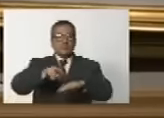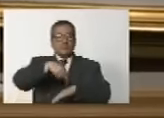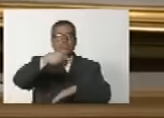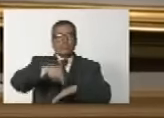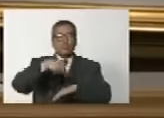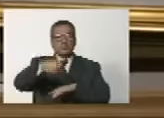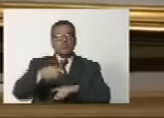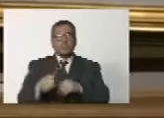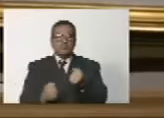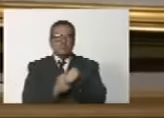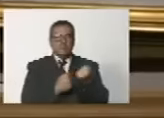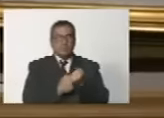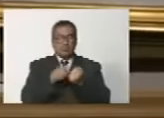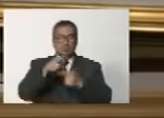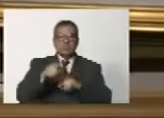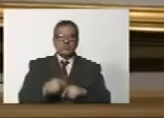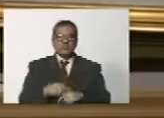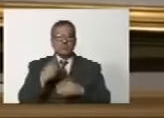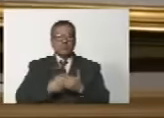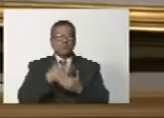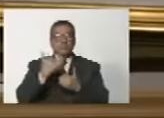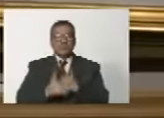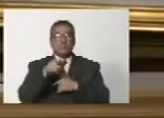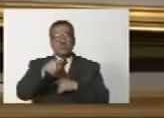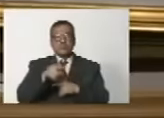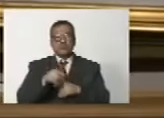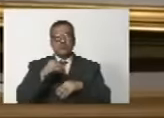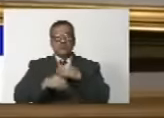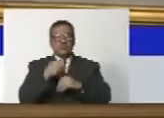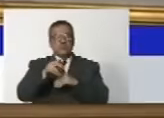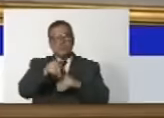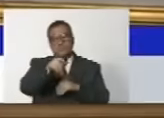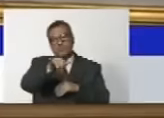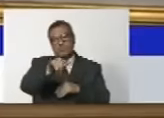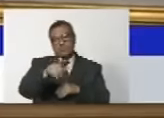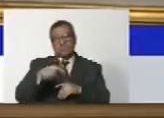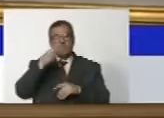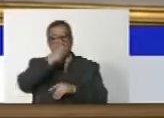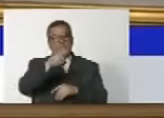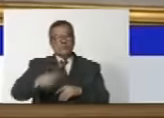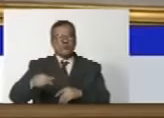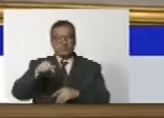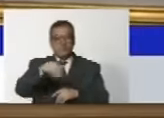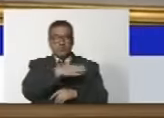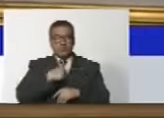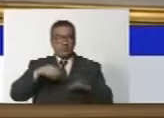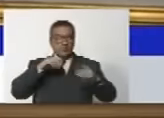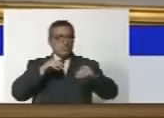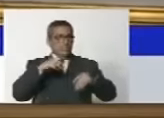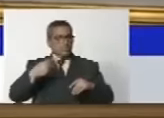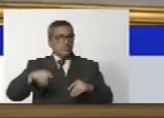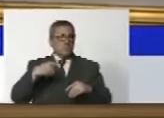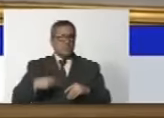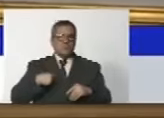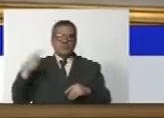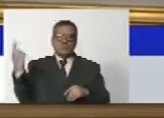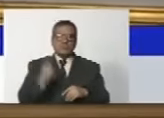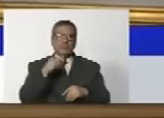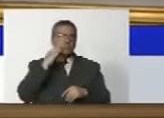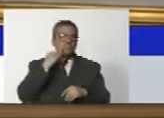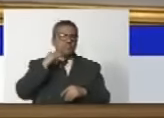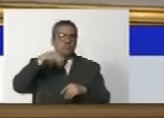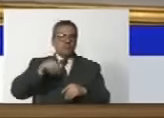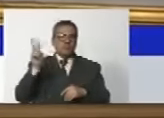nacional va a financiar esos proyectos para que lo ejecute el mismo pueblo. Si quieren hablar de democracia, vengan a ver la